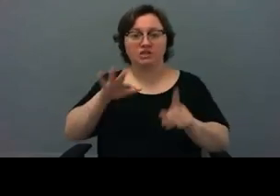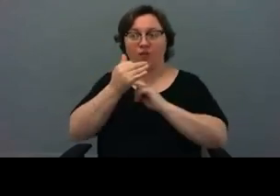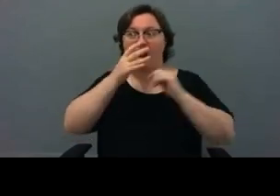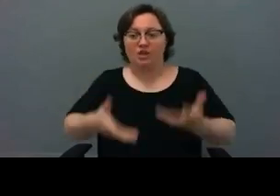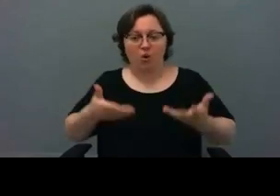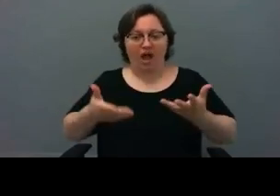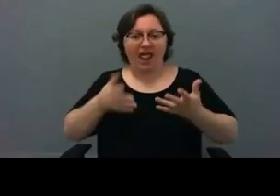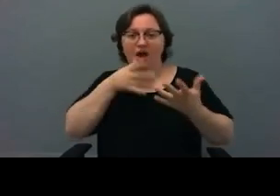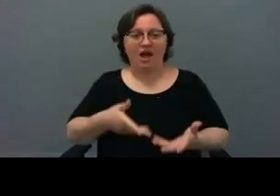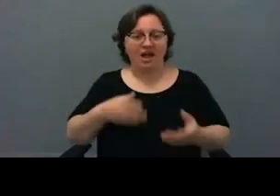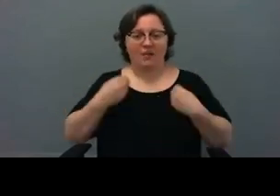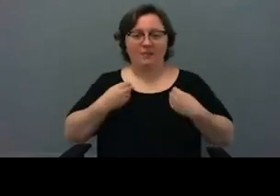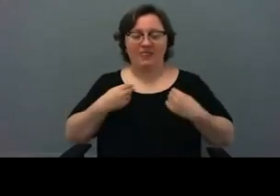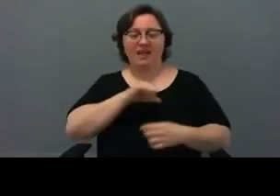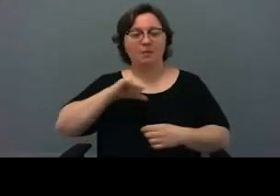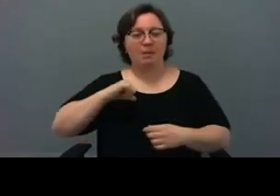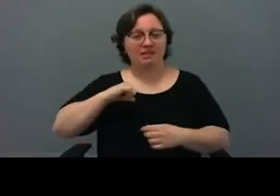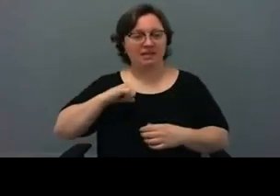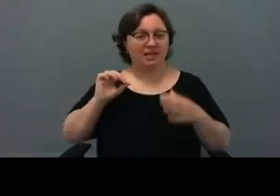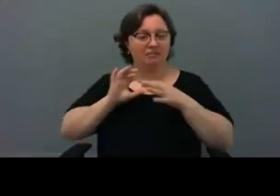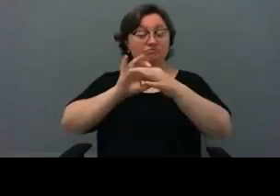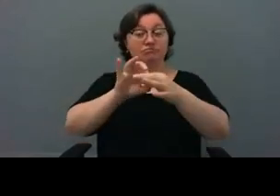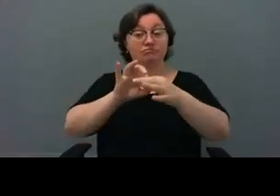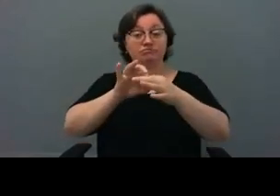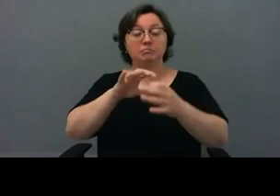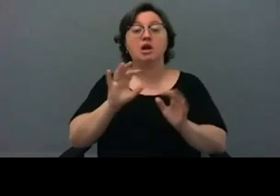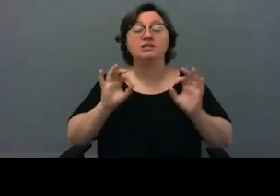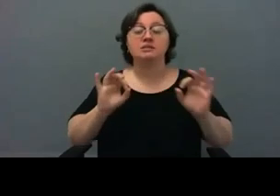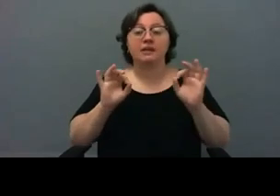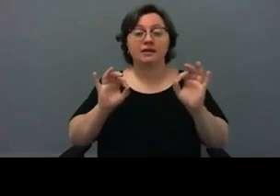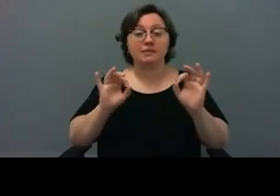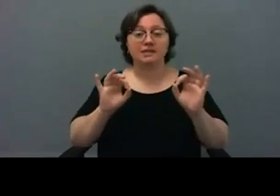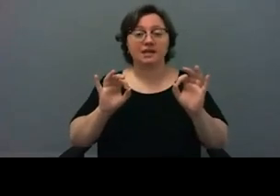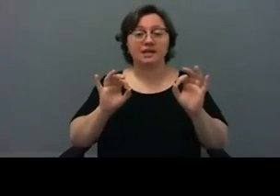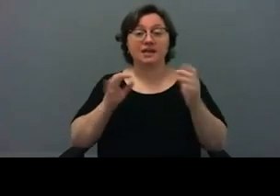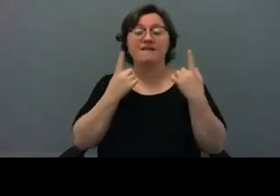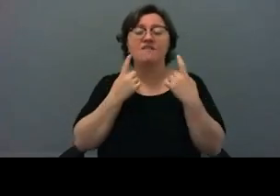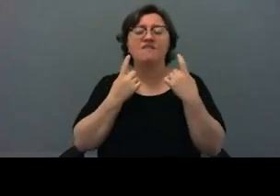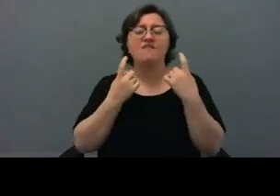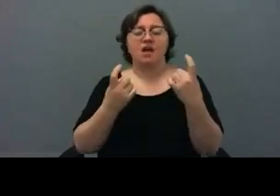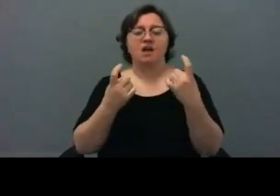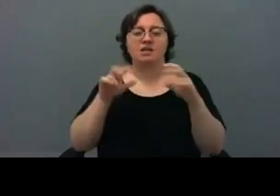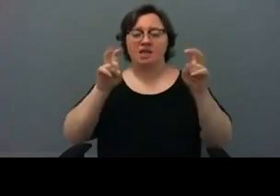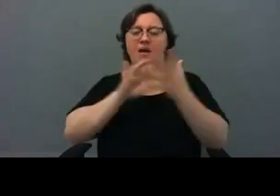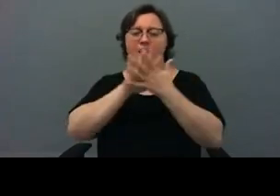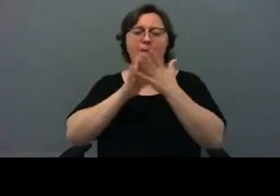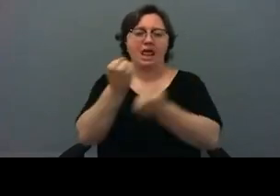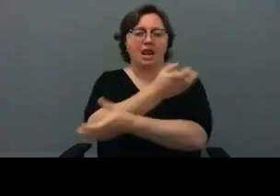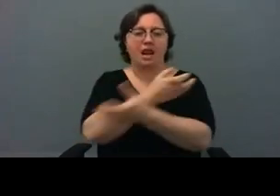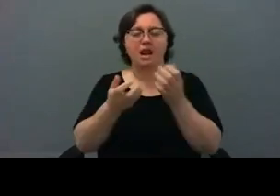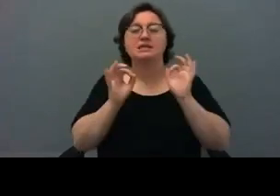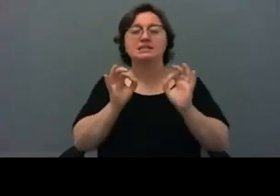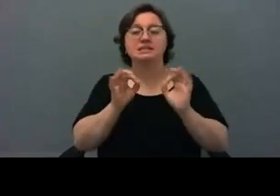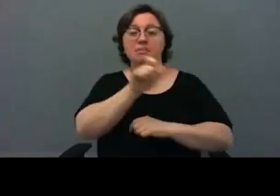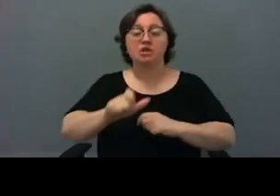que acompaña a la vida independiente, sino sobre todo y especialmente necesaria para las